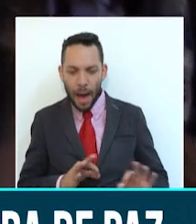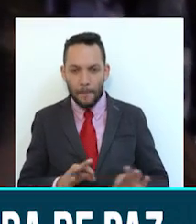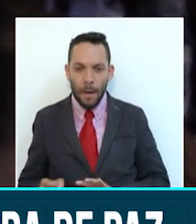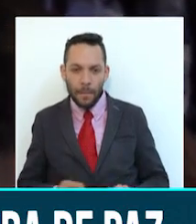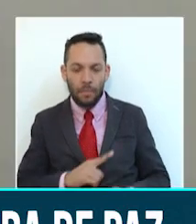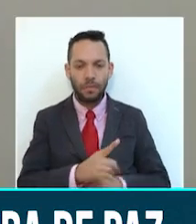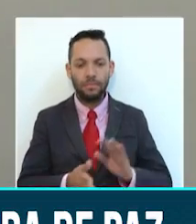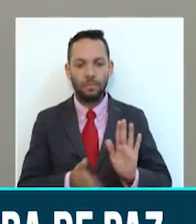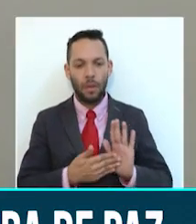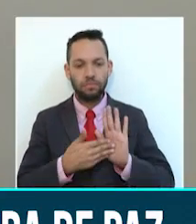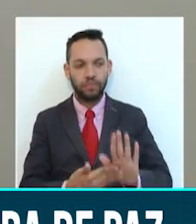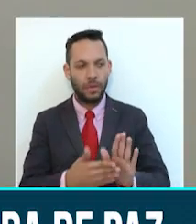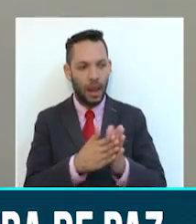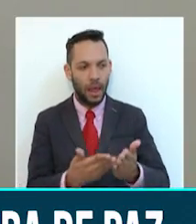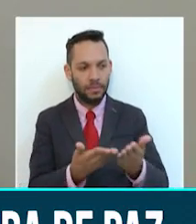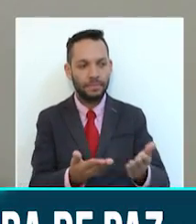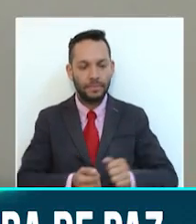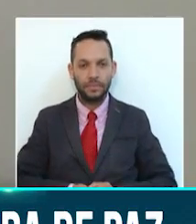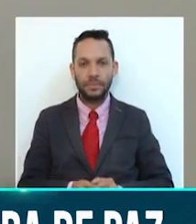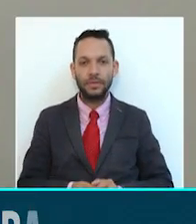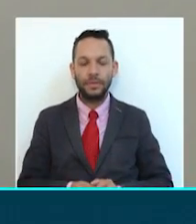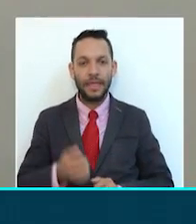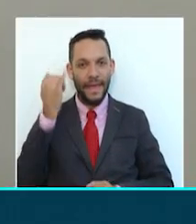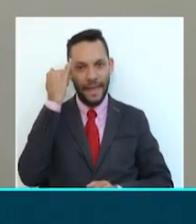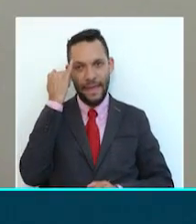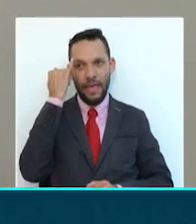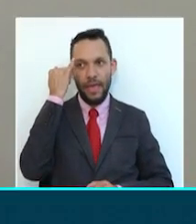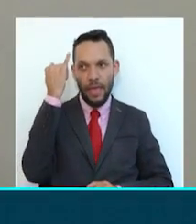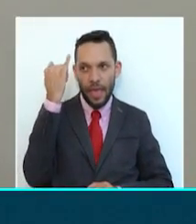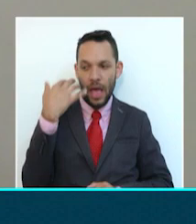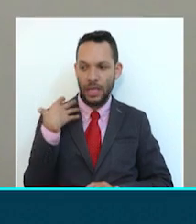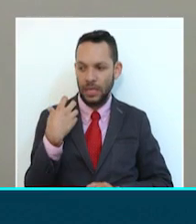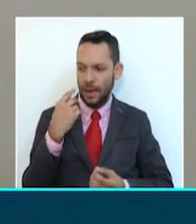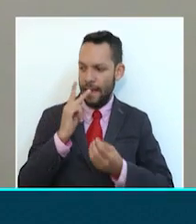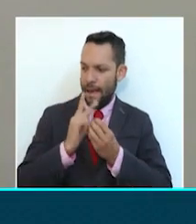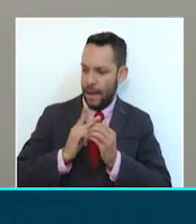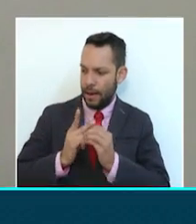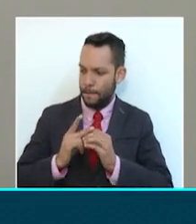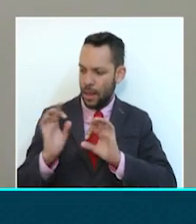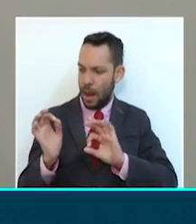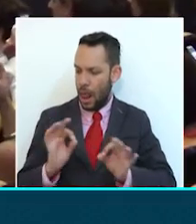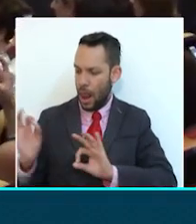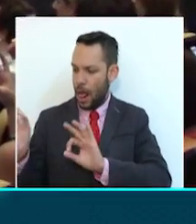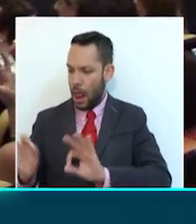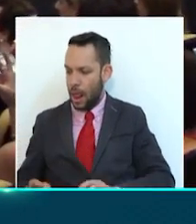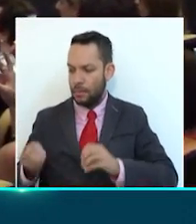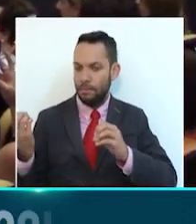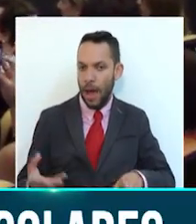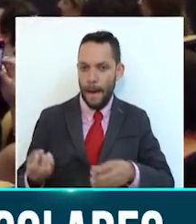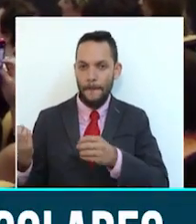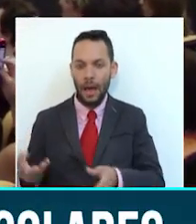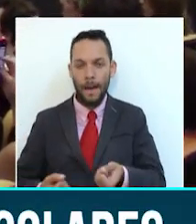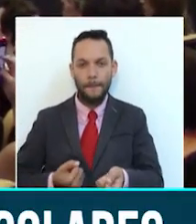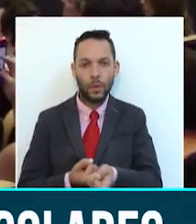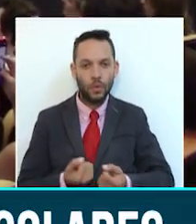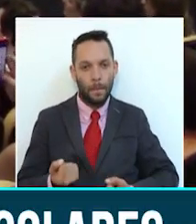manera oficial. Hayan acogido esta iniciativa que busca facilitar herramientas de prevención e intervención para el acoso escolar en